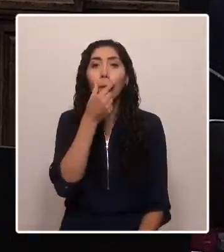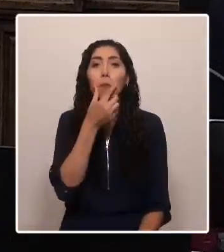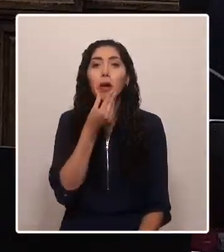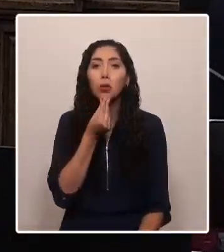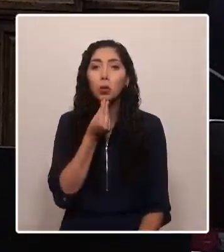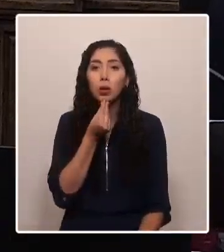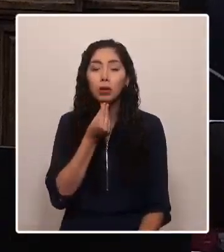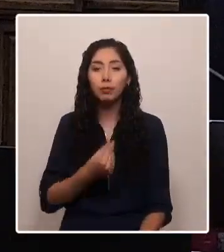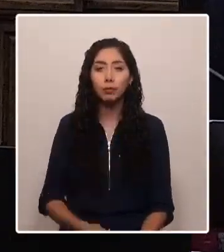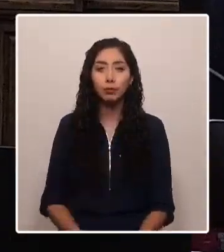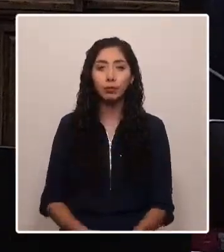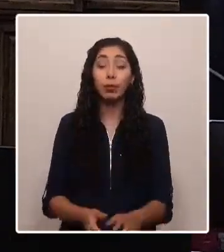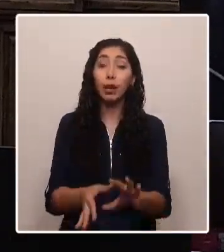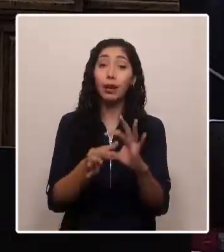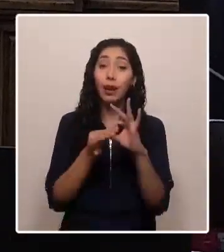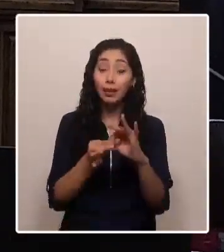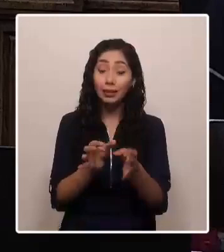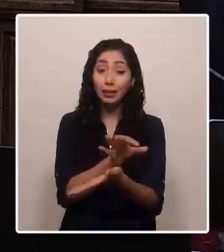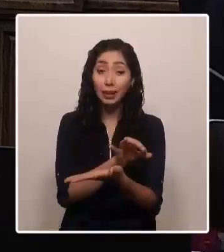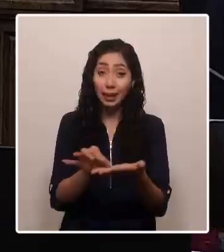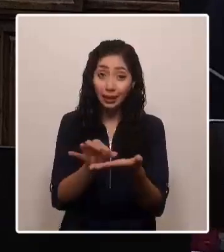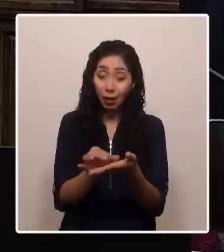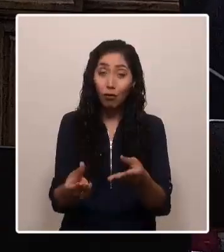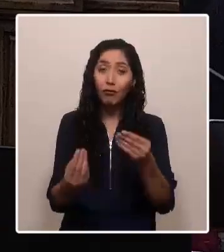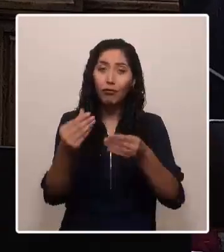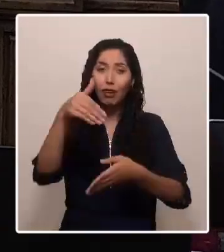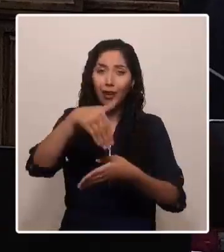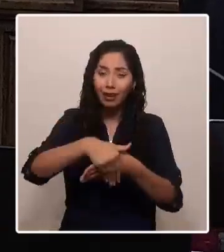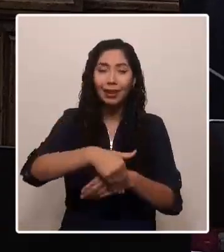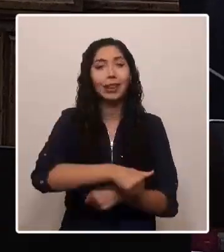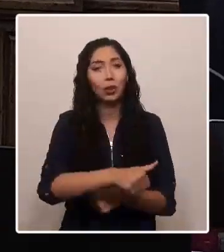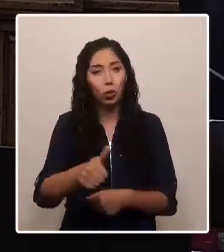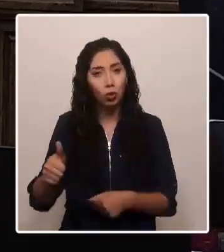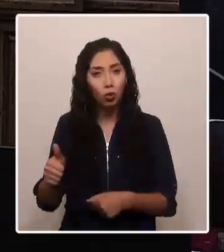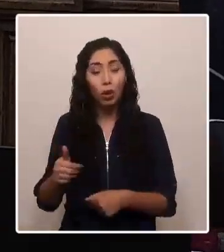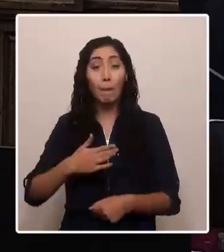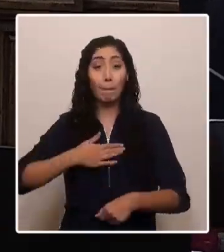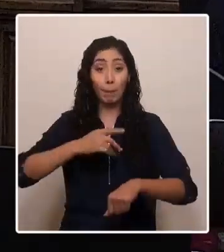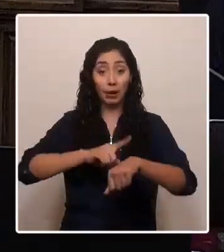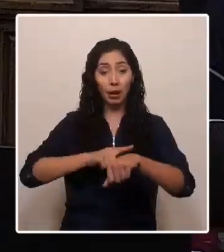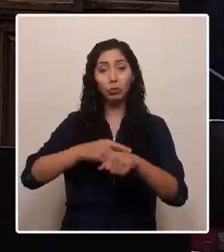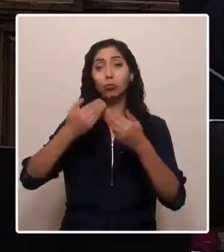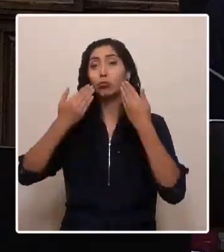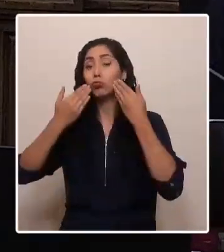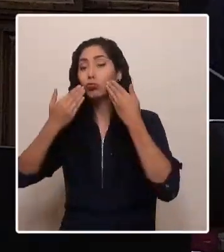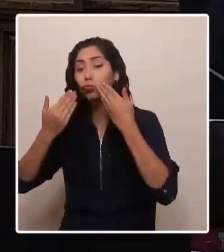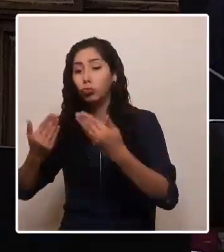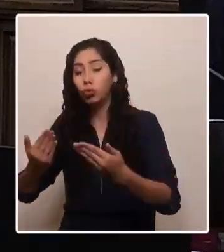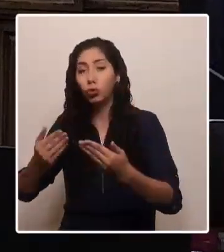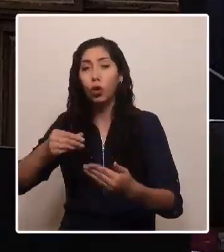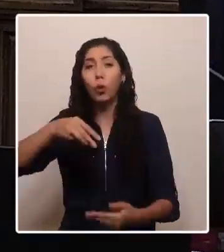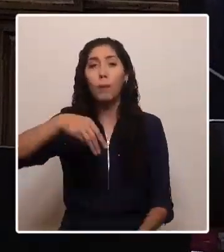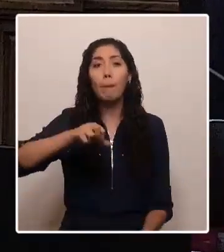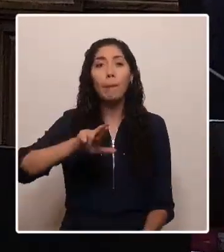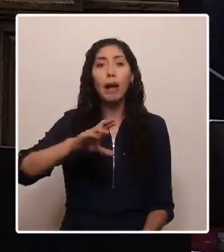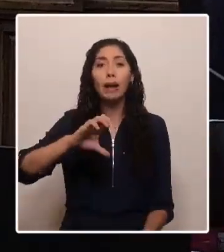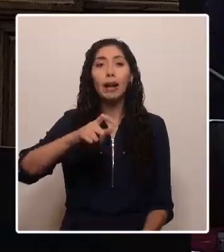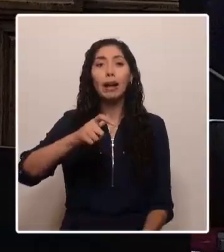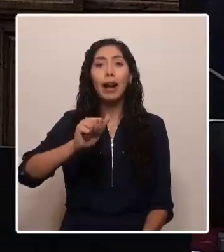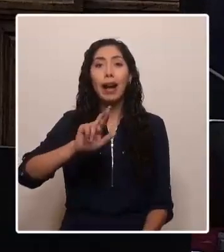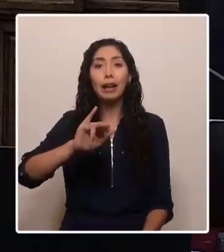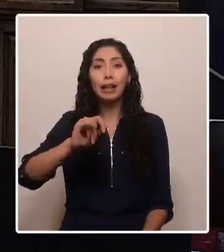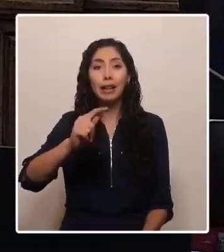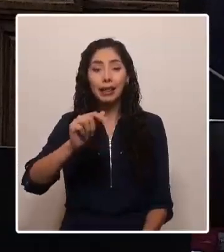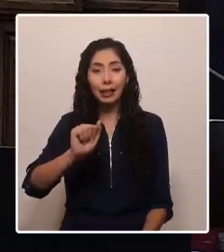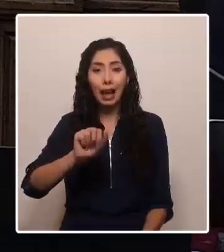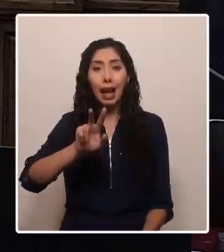Gracias, secretario. Buenas tardes a todas y a todos. Cedo mis minutos a la convencional Margarita Vargas. Tiene